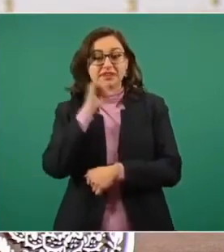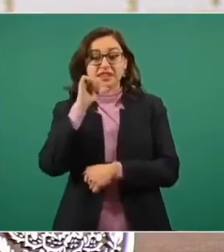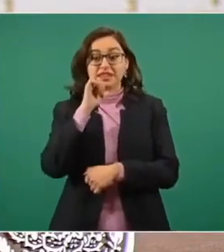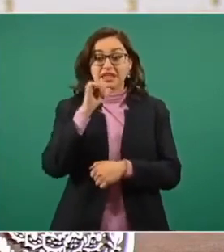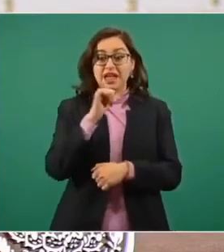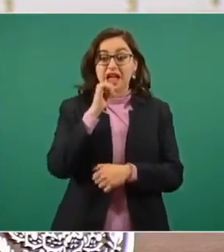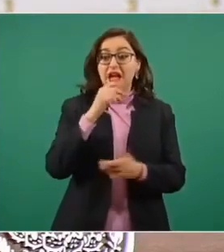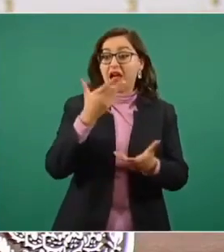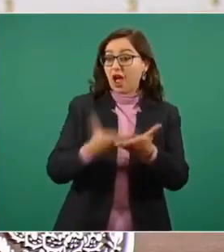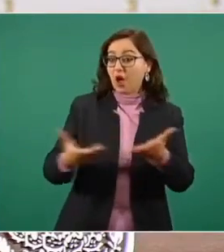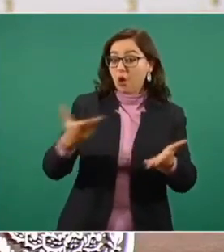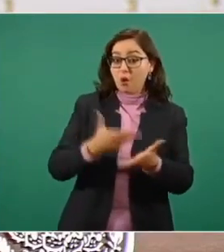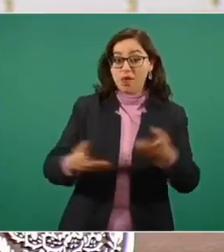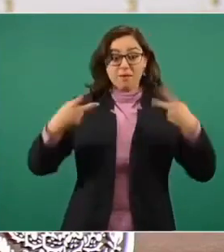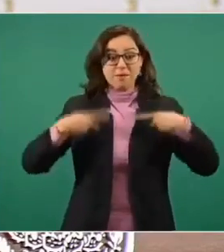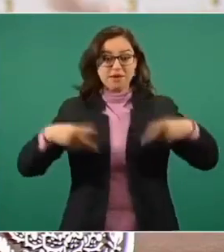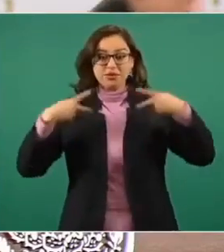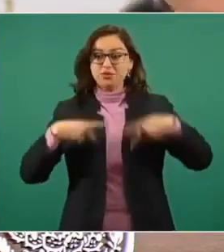españoles,